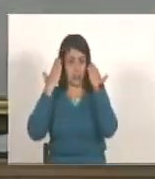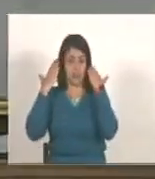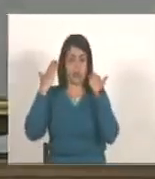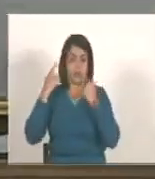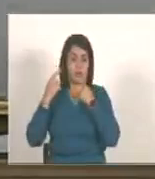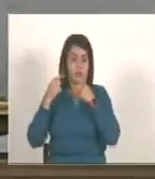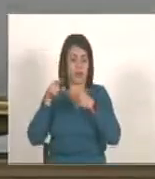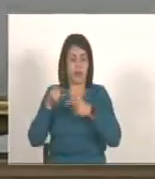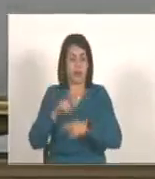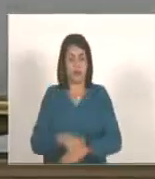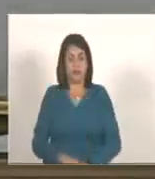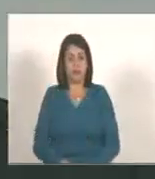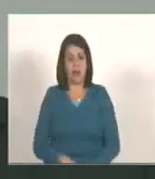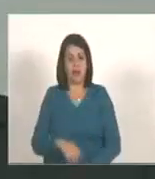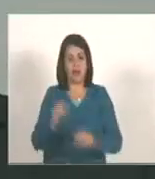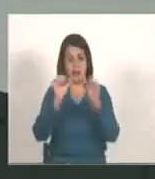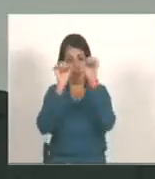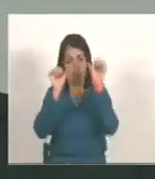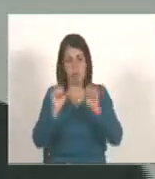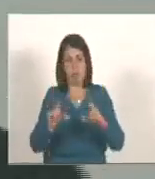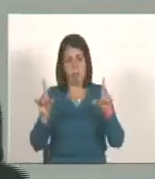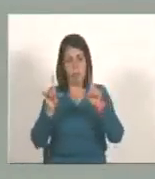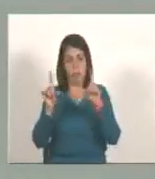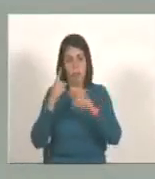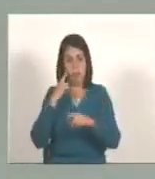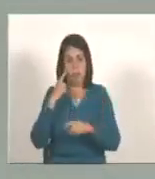esa artista en televisión?